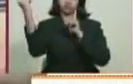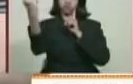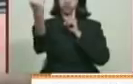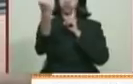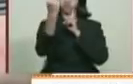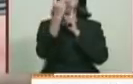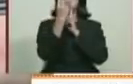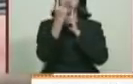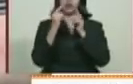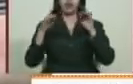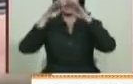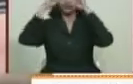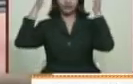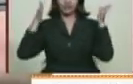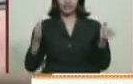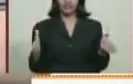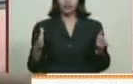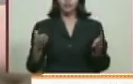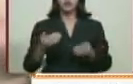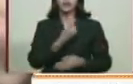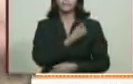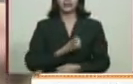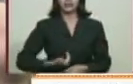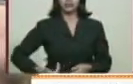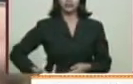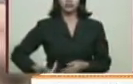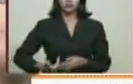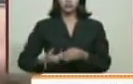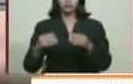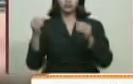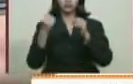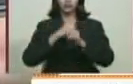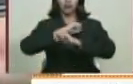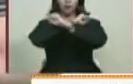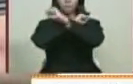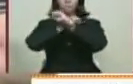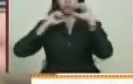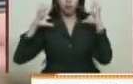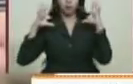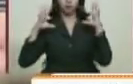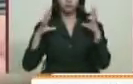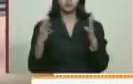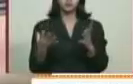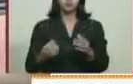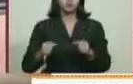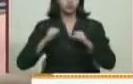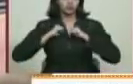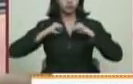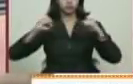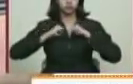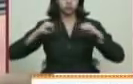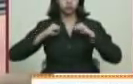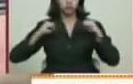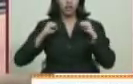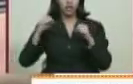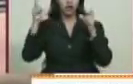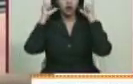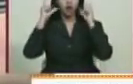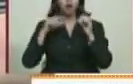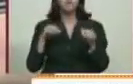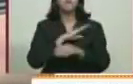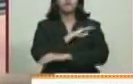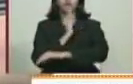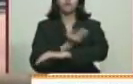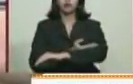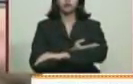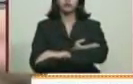hacia la tribuna presidencial. Y estalló con una sonora explosión